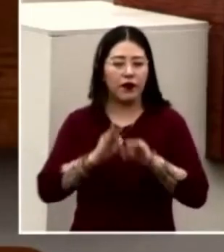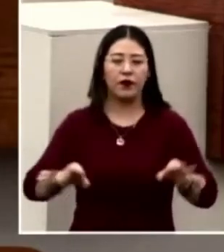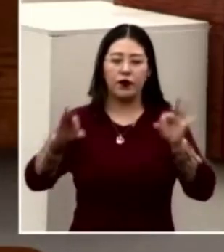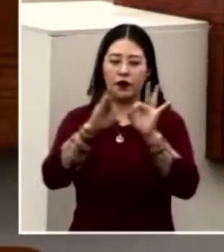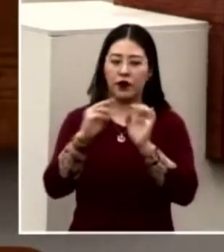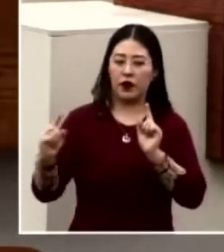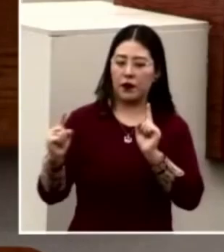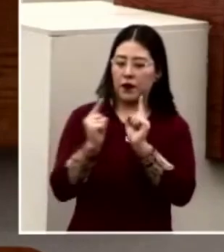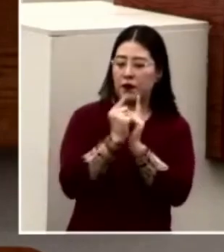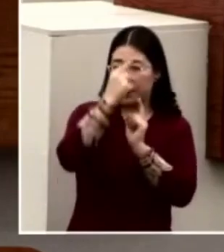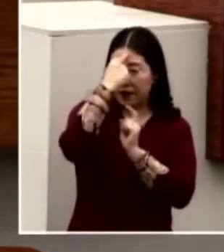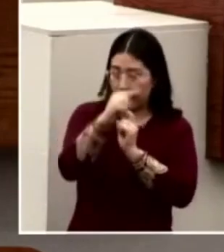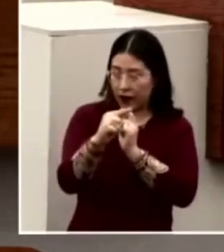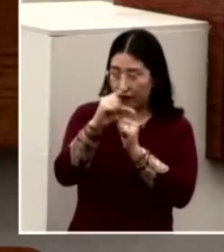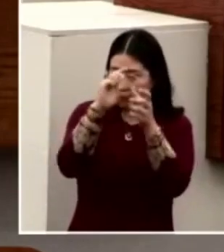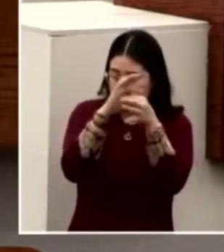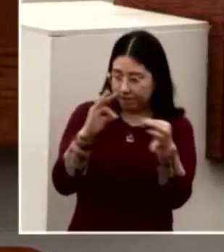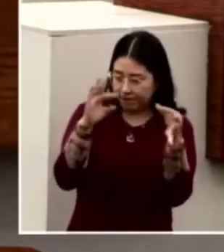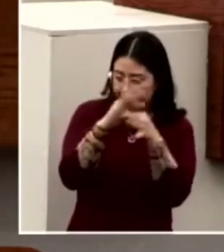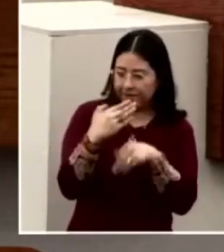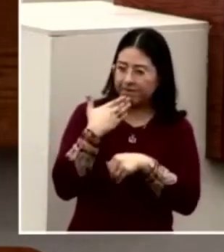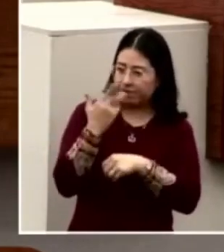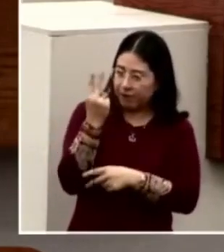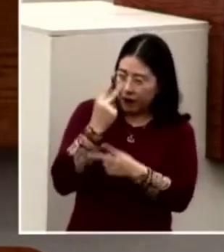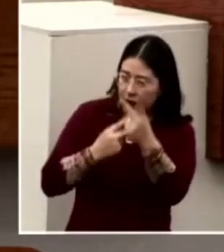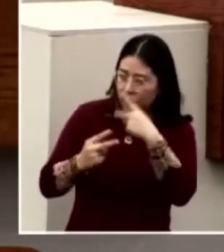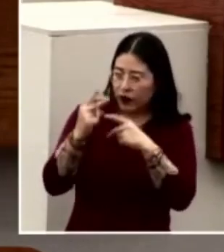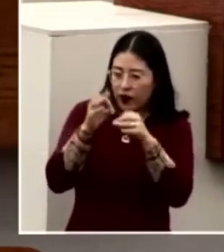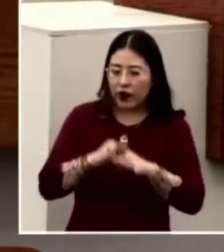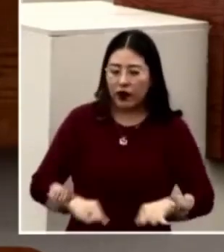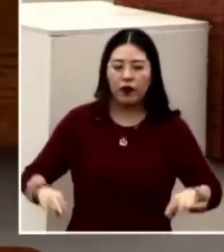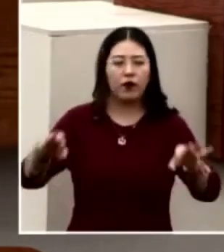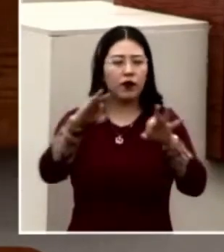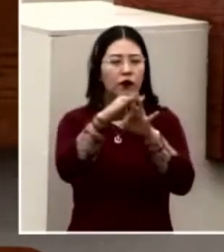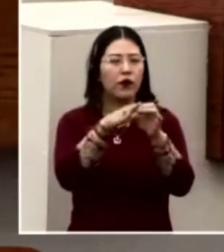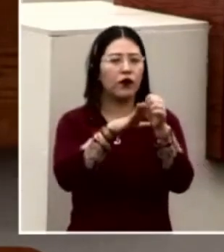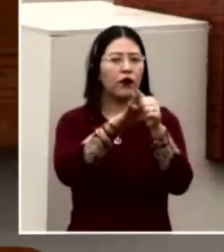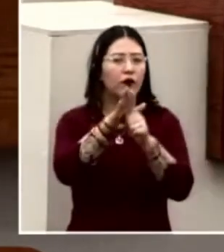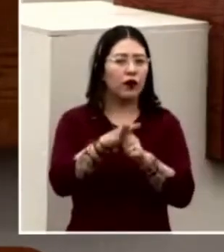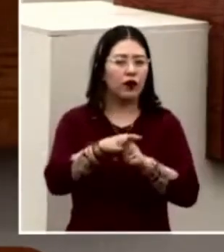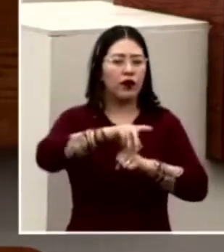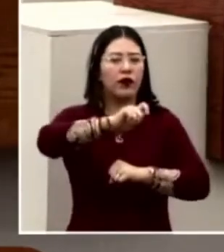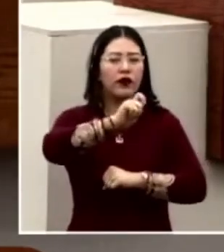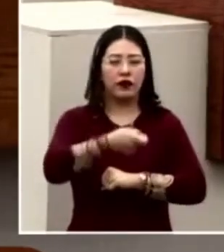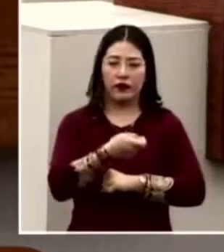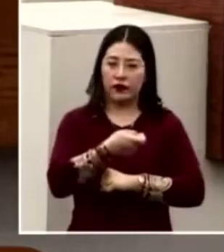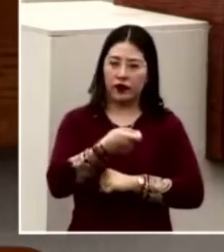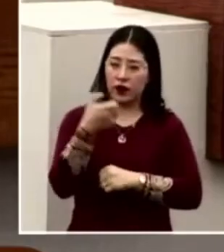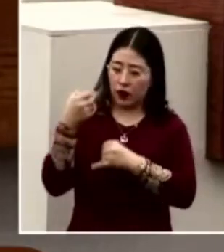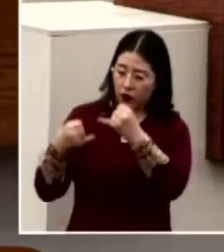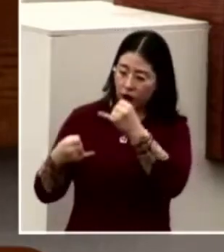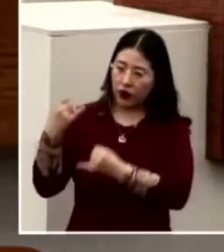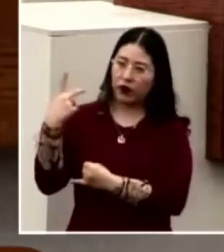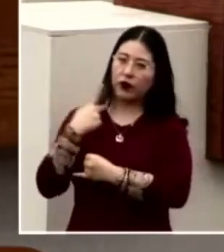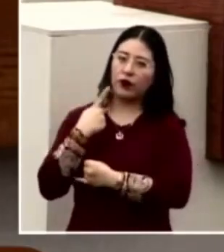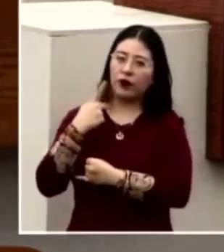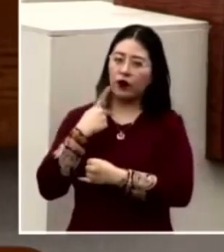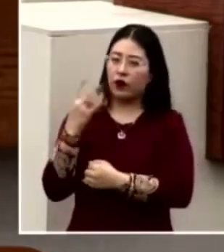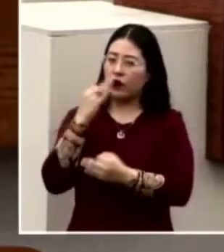para reiterarles la importancia que ustedes tienen en el entramado político, jurídico del